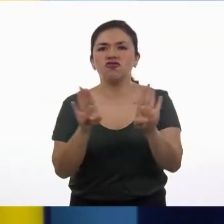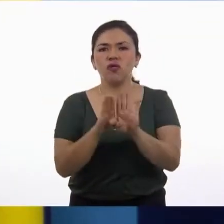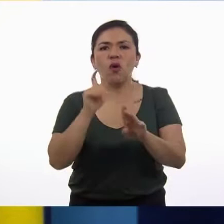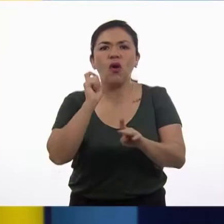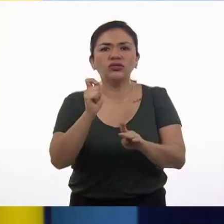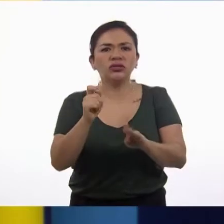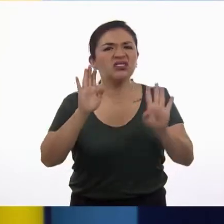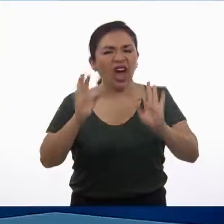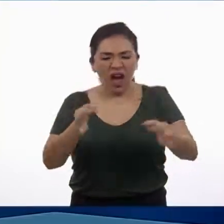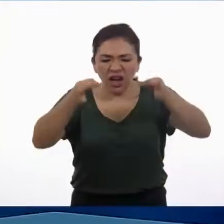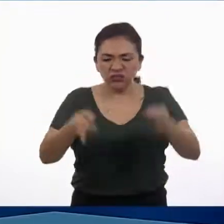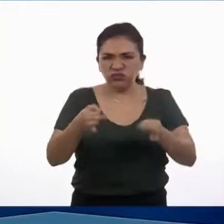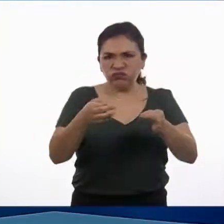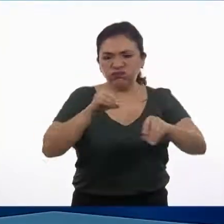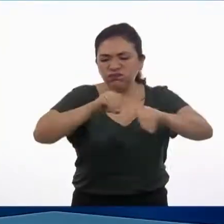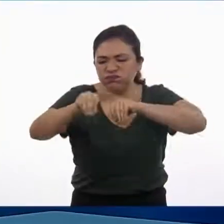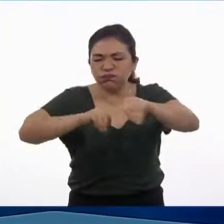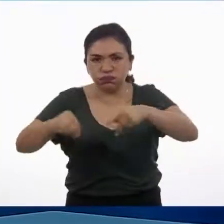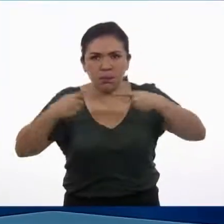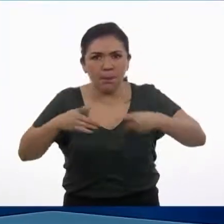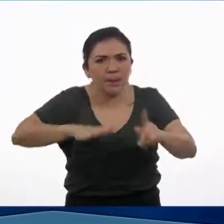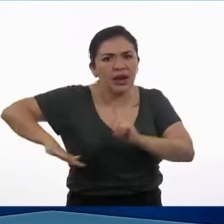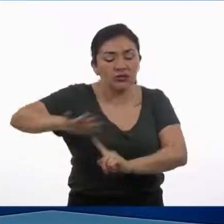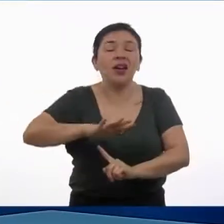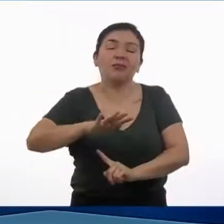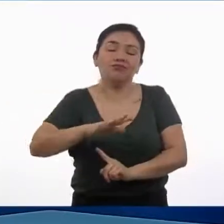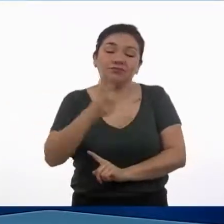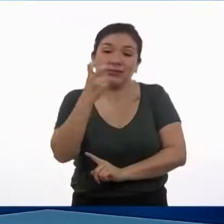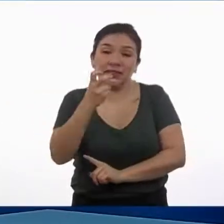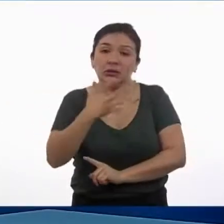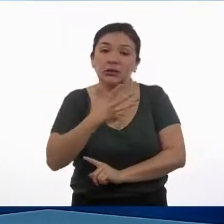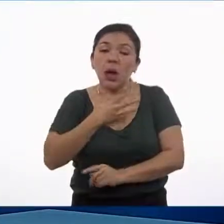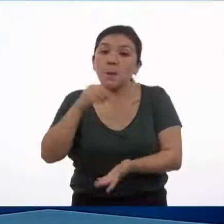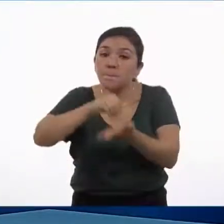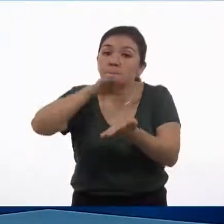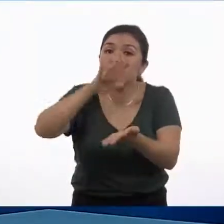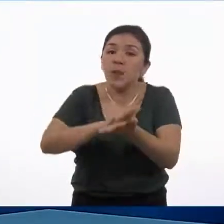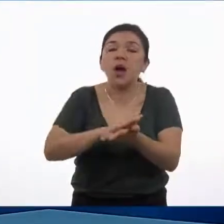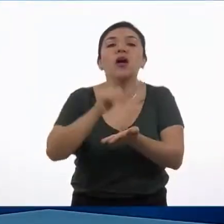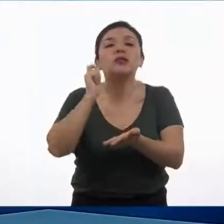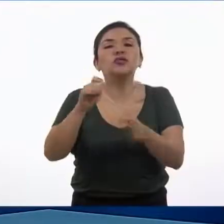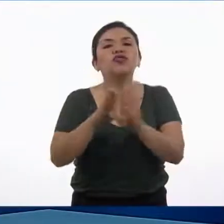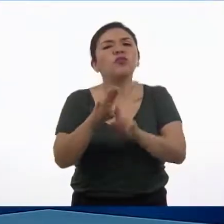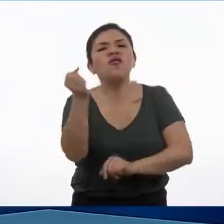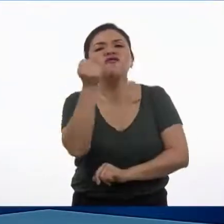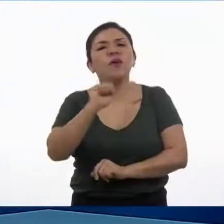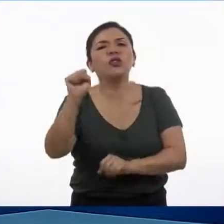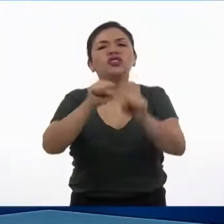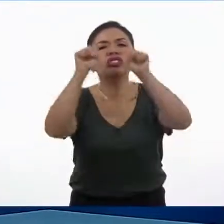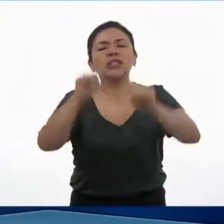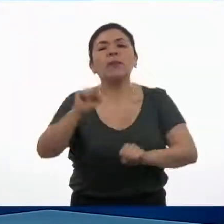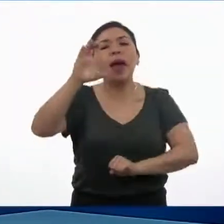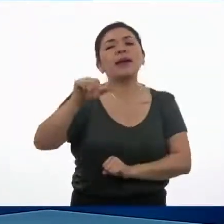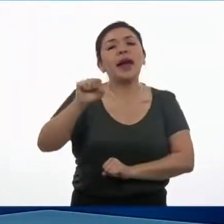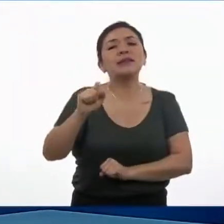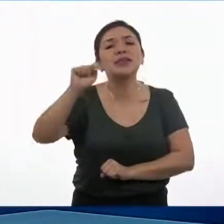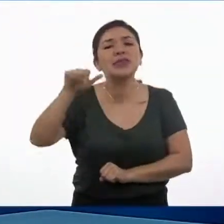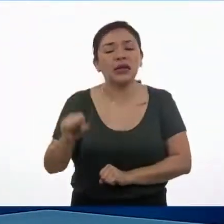más en forma? Sí, en este periodo se sentaron las bases del famoso sistema de castas